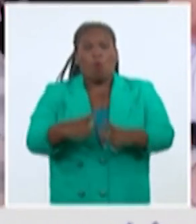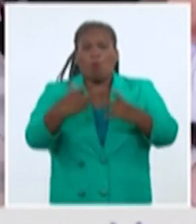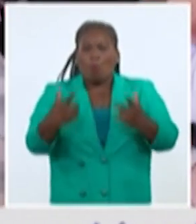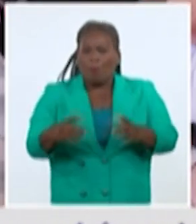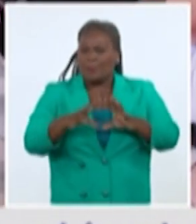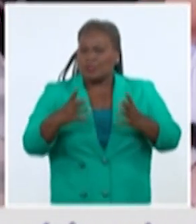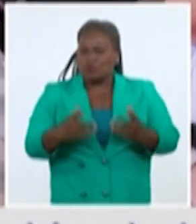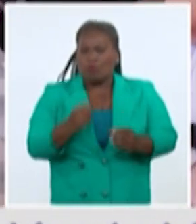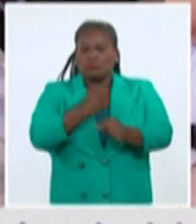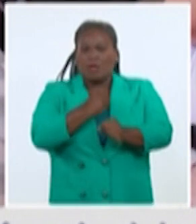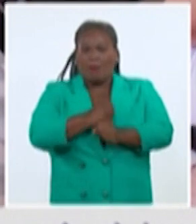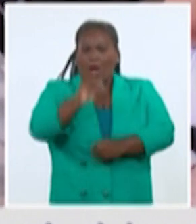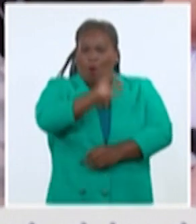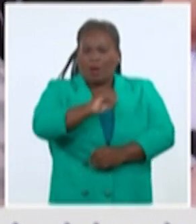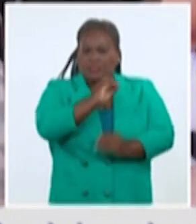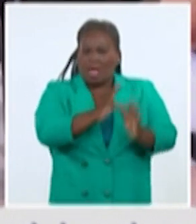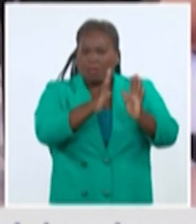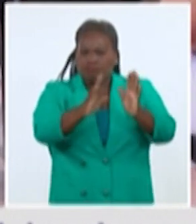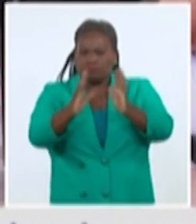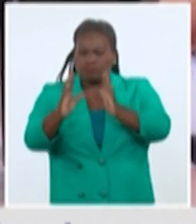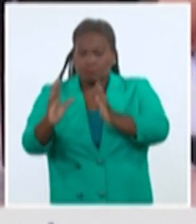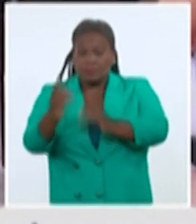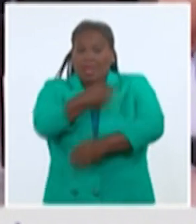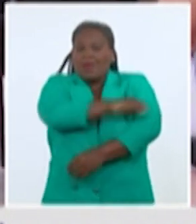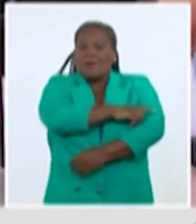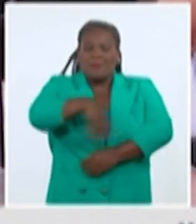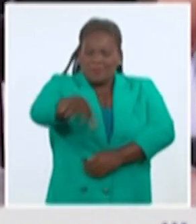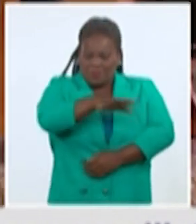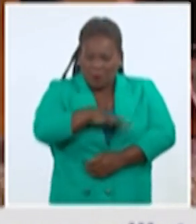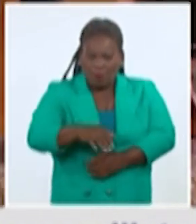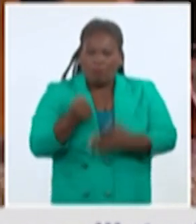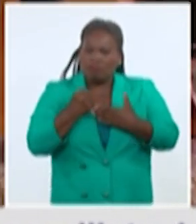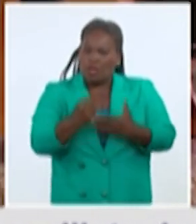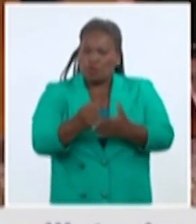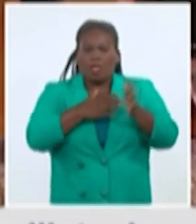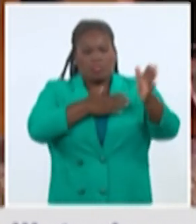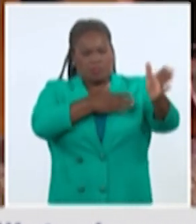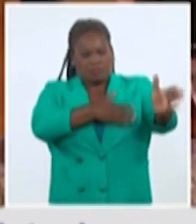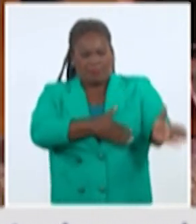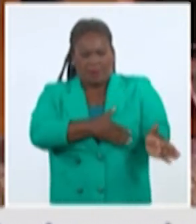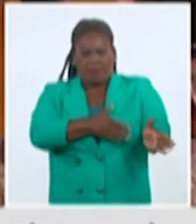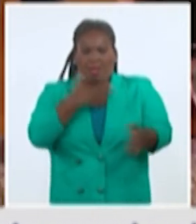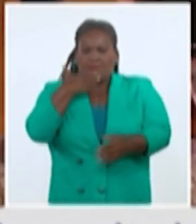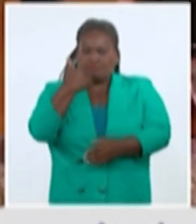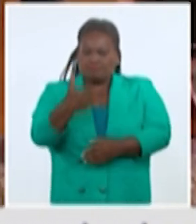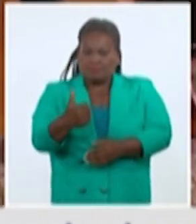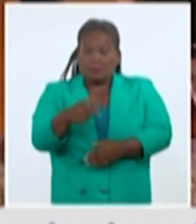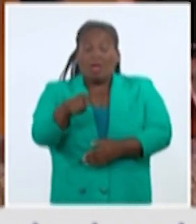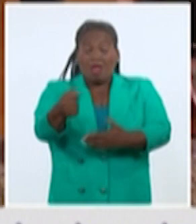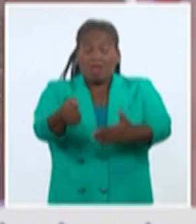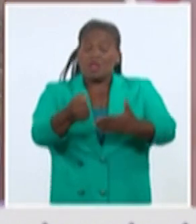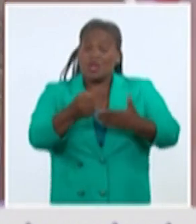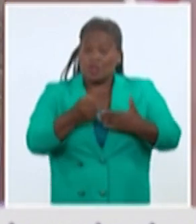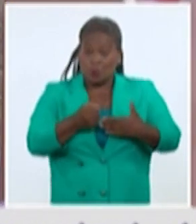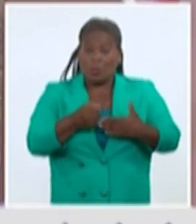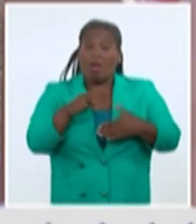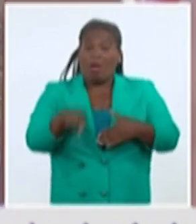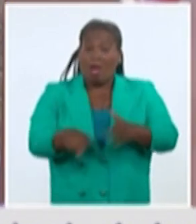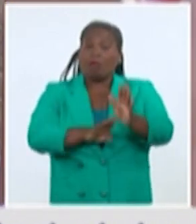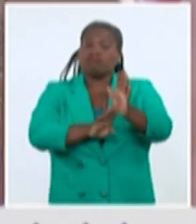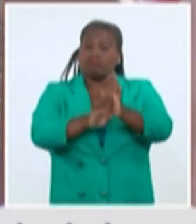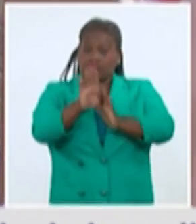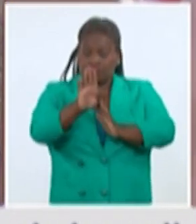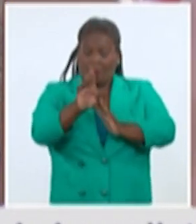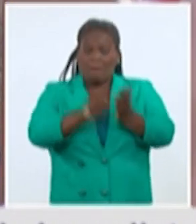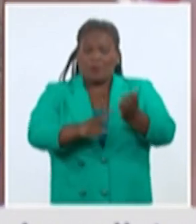establecidos. También la población contribuye con su presencia y disciplina, lo que ayuda en gran medida a que la campaña avance en esta